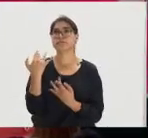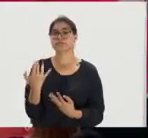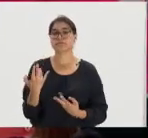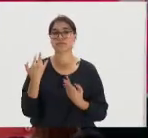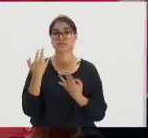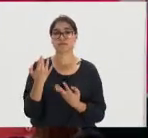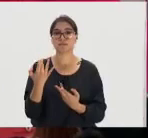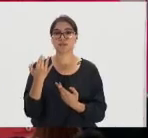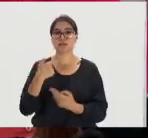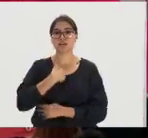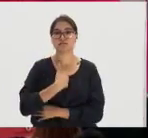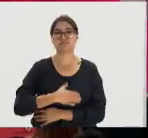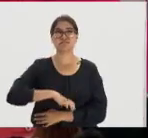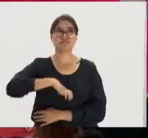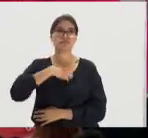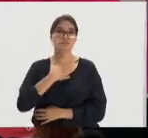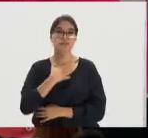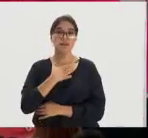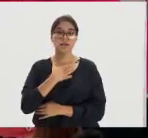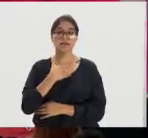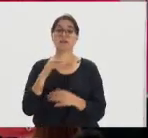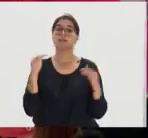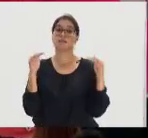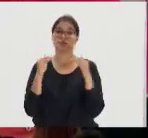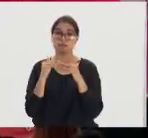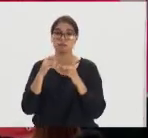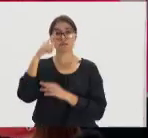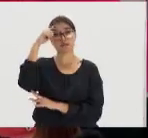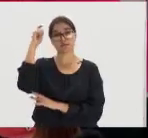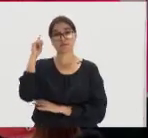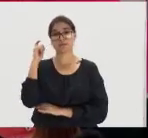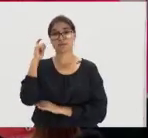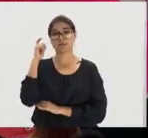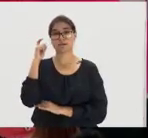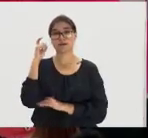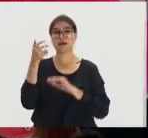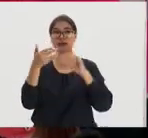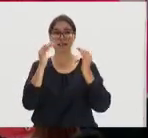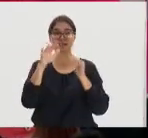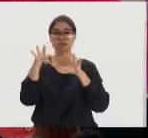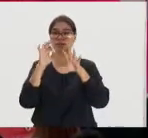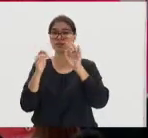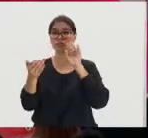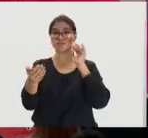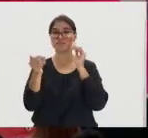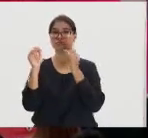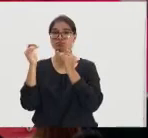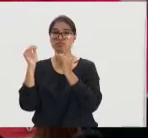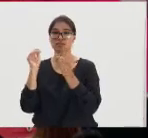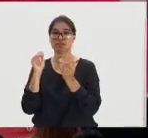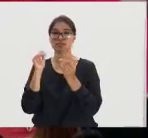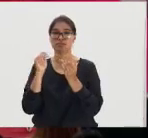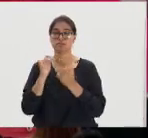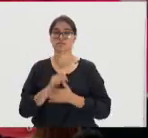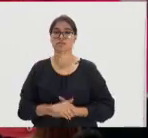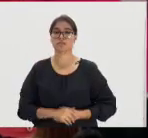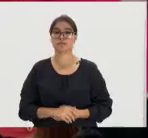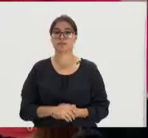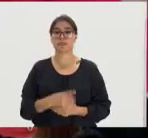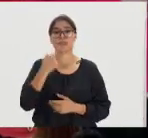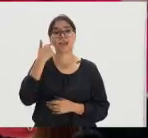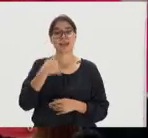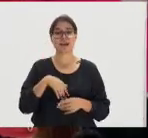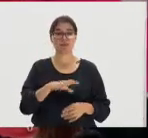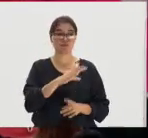cólera. Pero quiero que recuerde que muchos están en la misma situación. No deje que el dardo de la